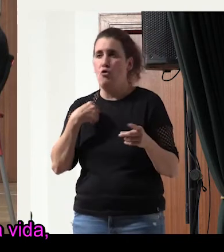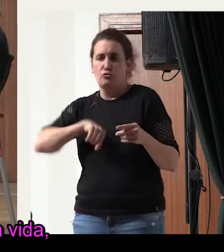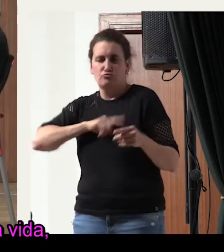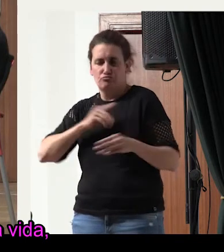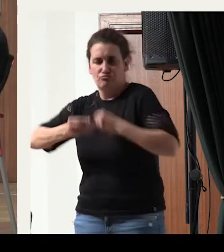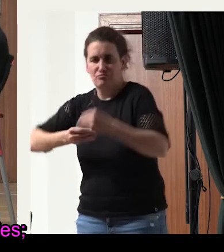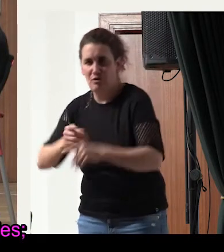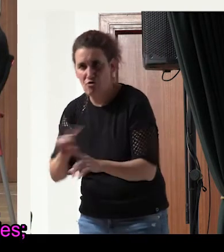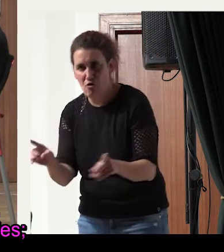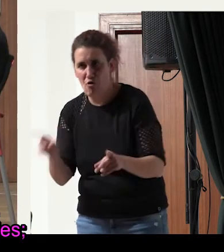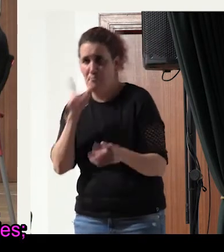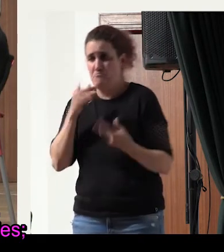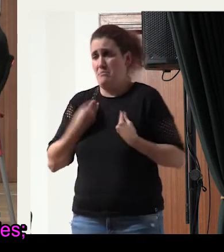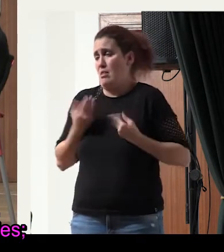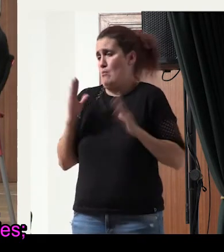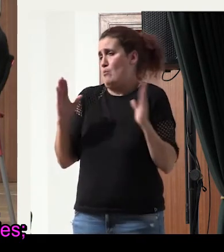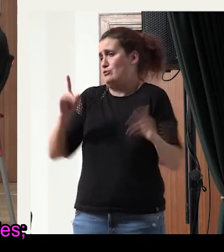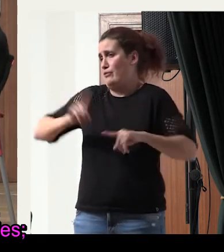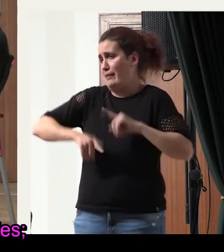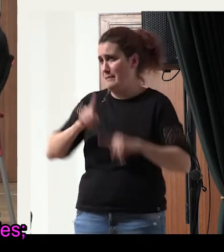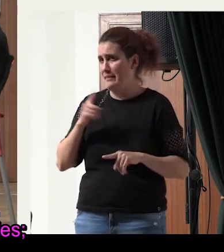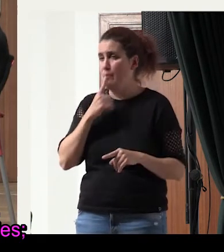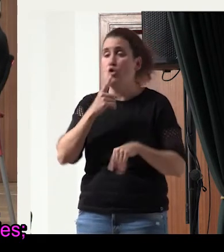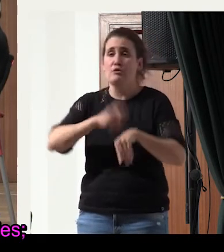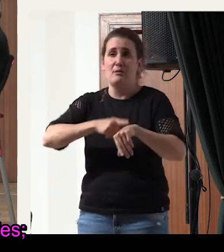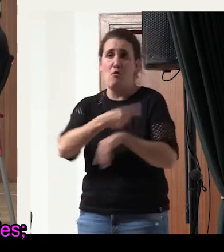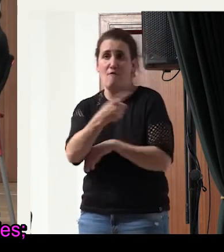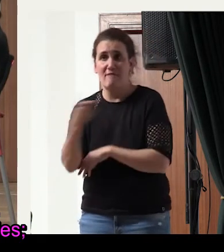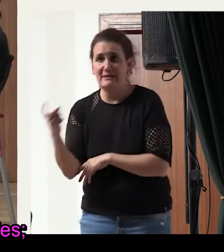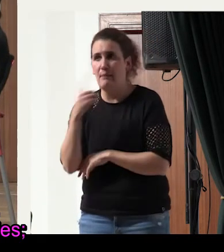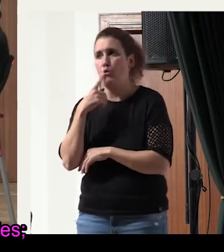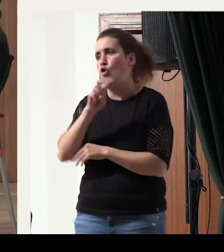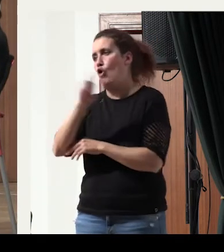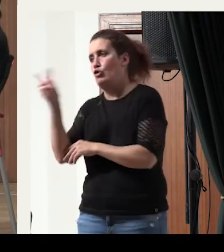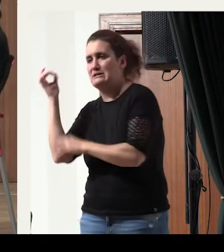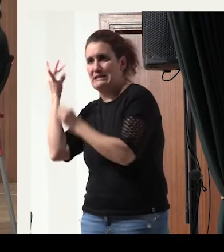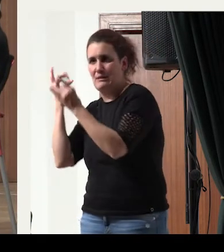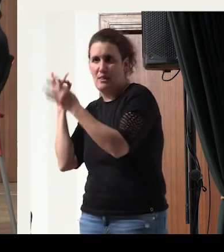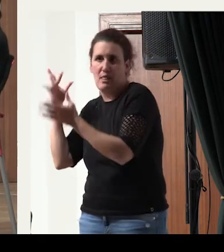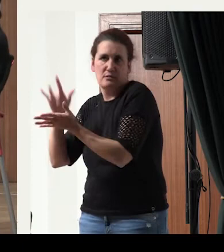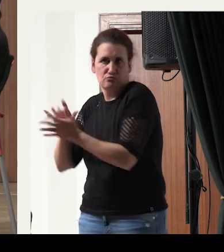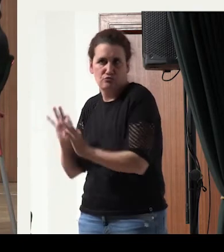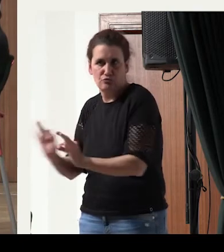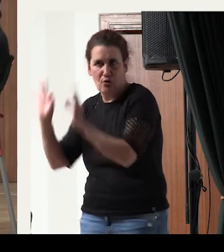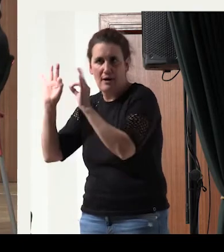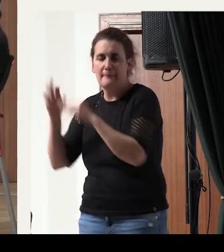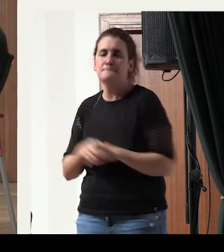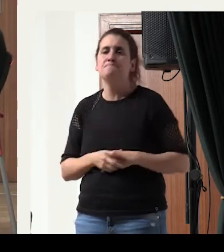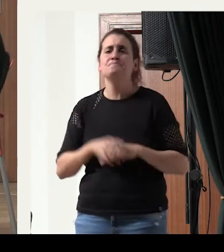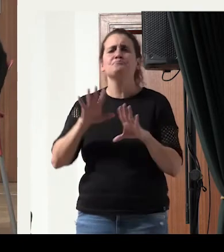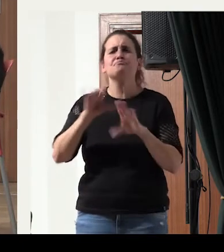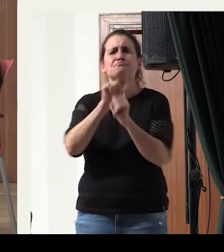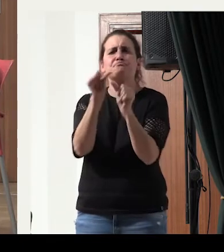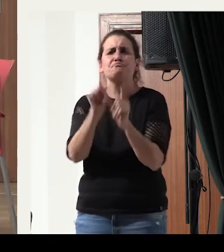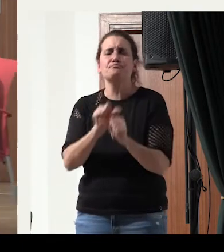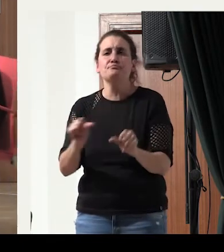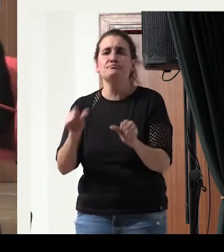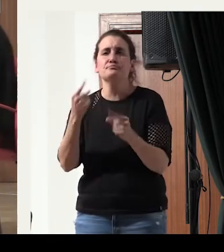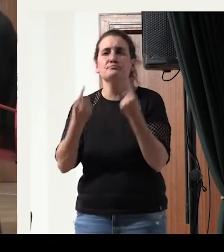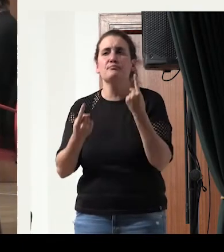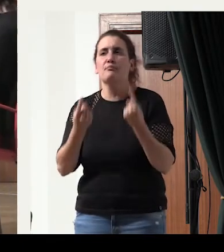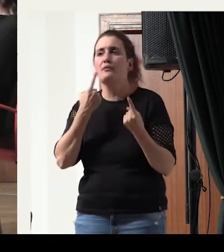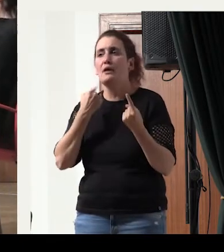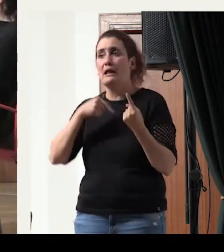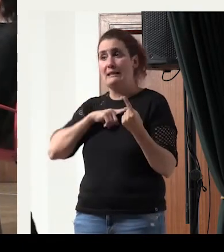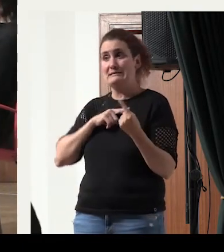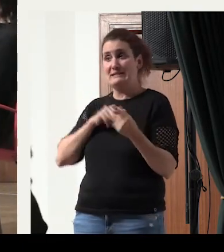vida, ha sido por falta de tiempo, por tener otro tipo de actividades. Pero de alguna manera, desde los centros Visan,